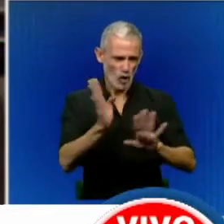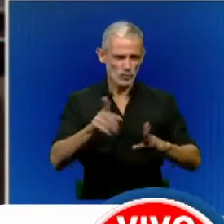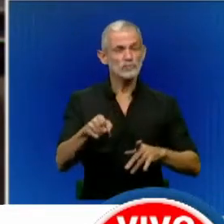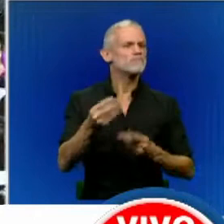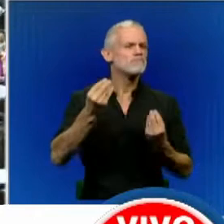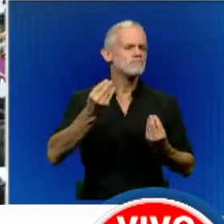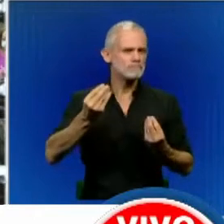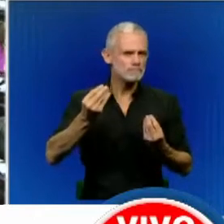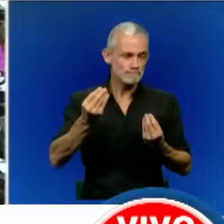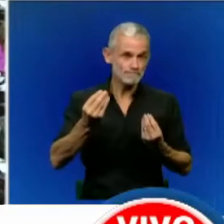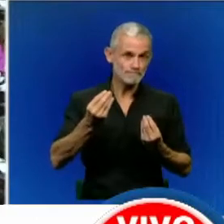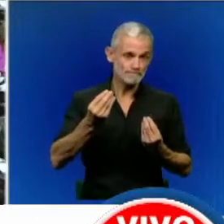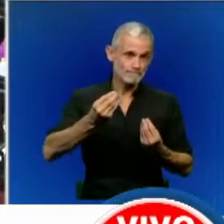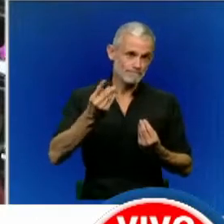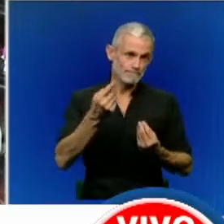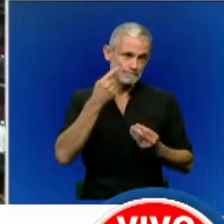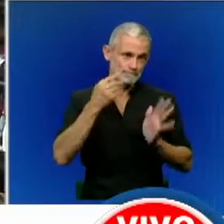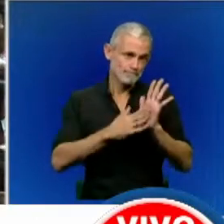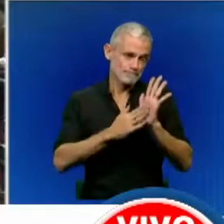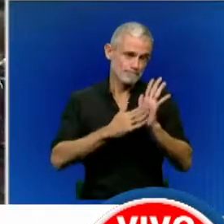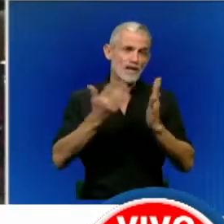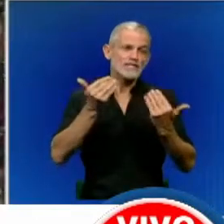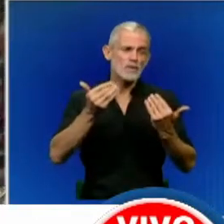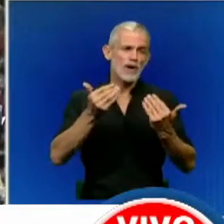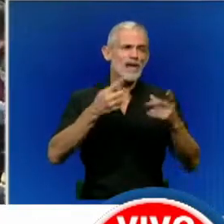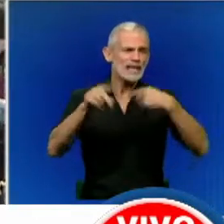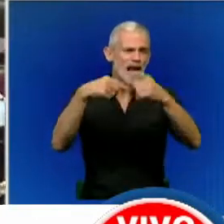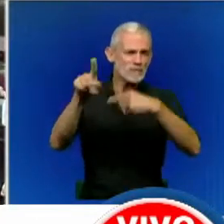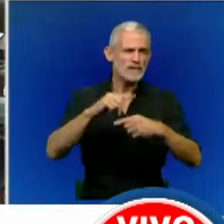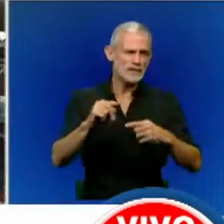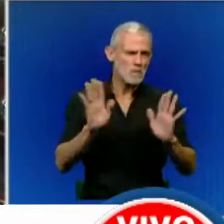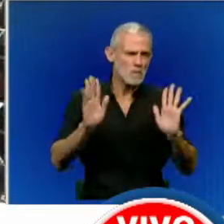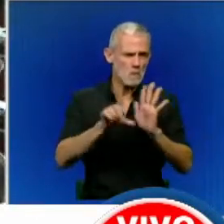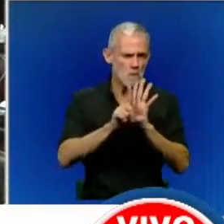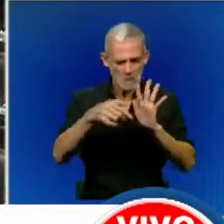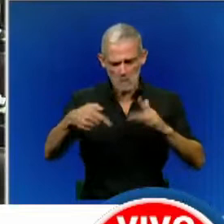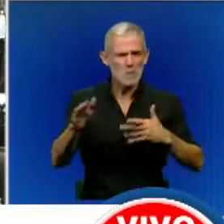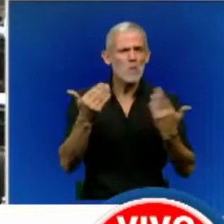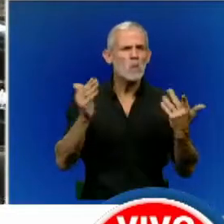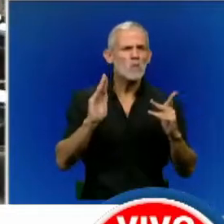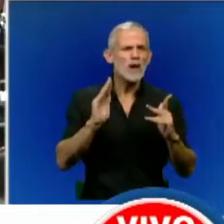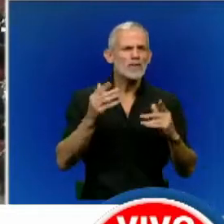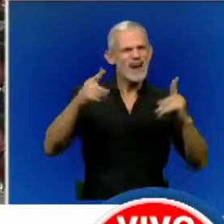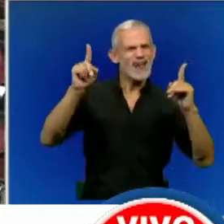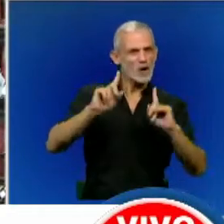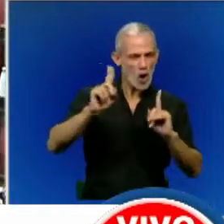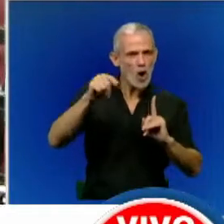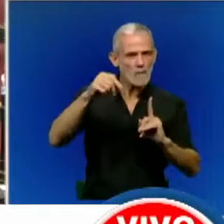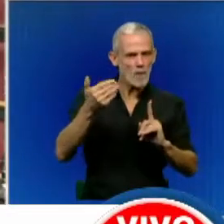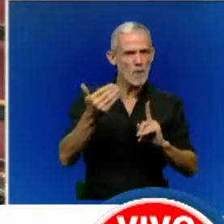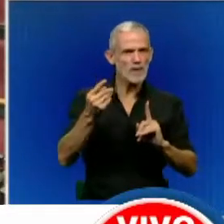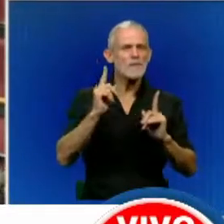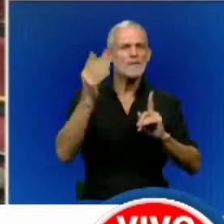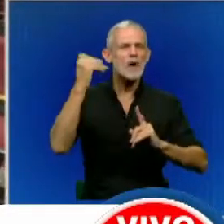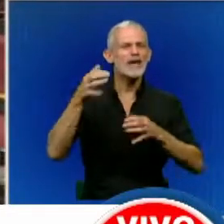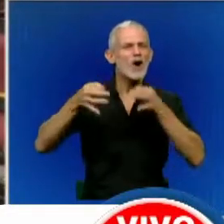demuestra que se puede seguir el trámite legislativo, que no hay motivos para la excepcionalidad, que como lo ha dicho